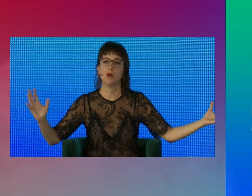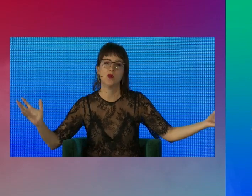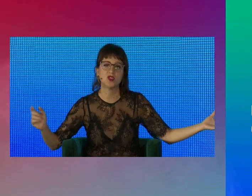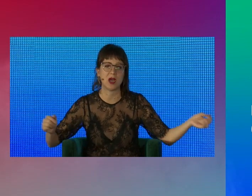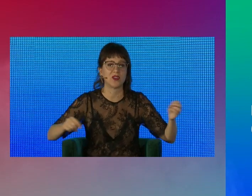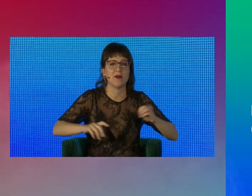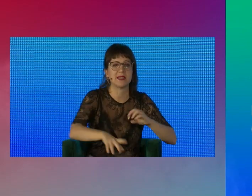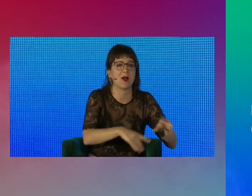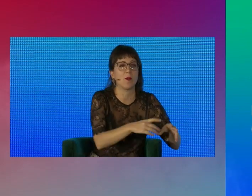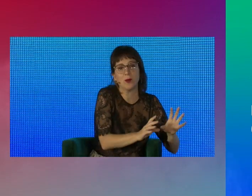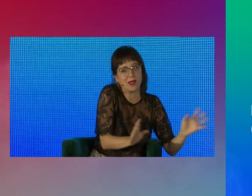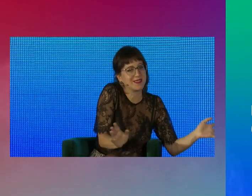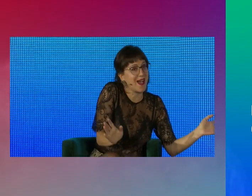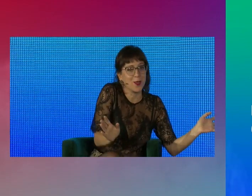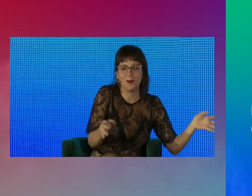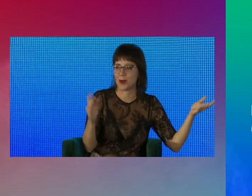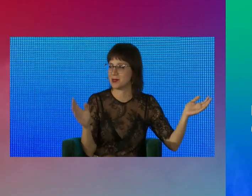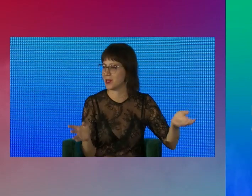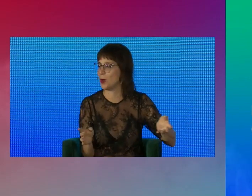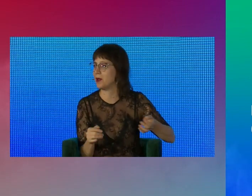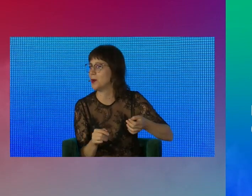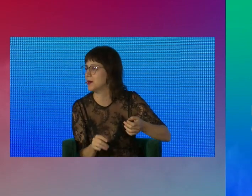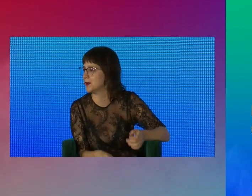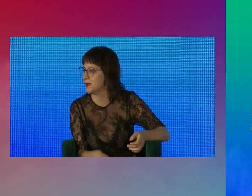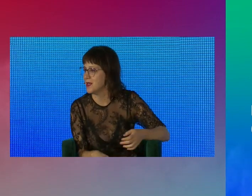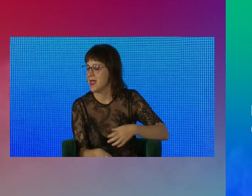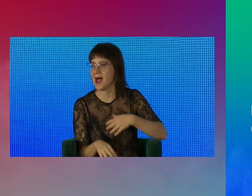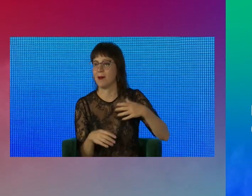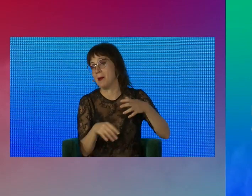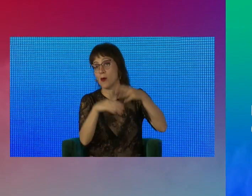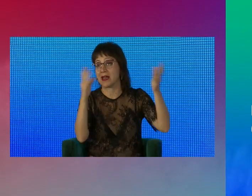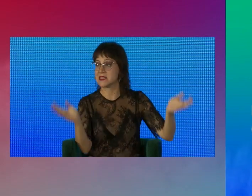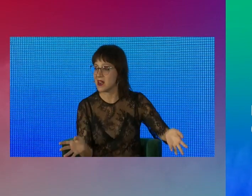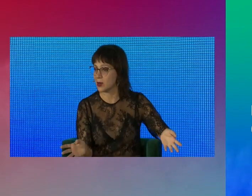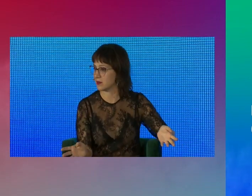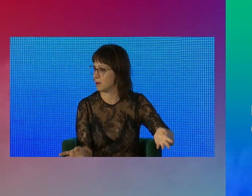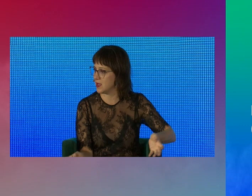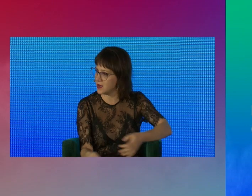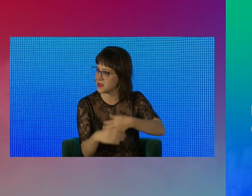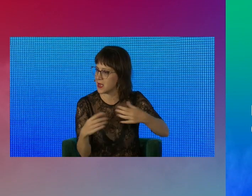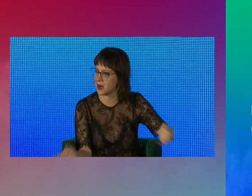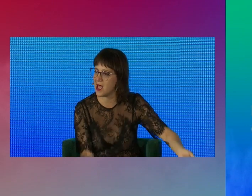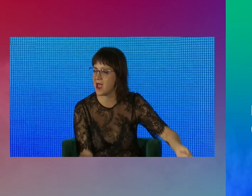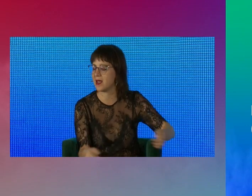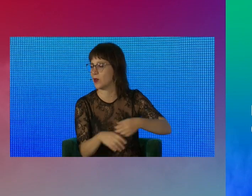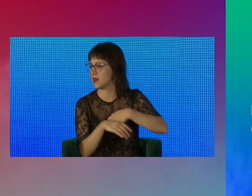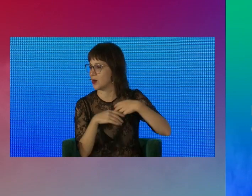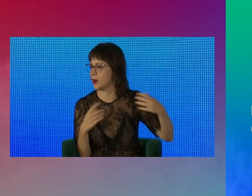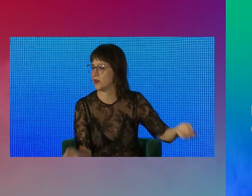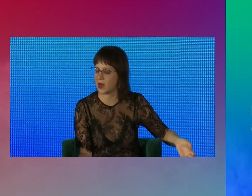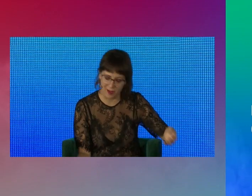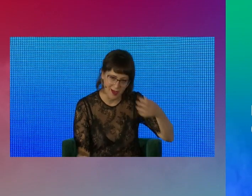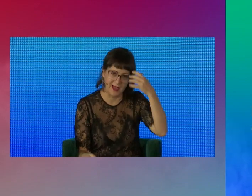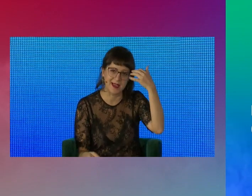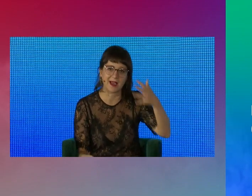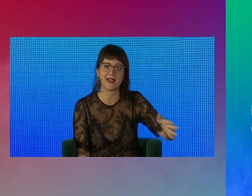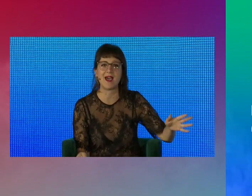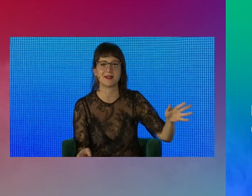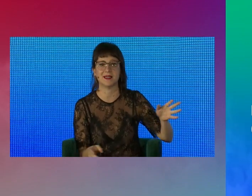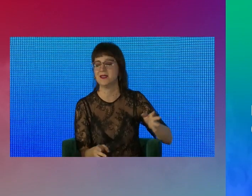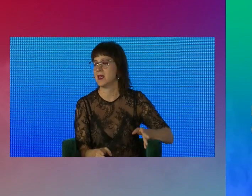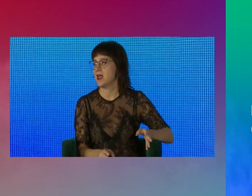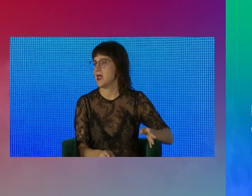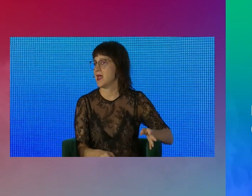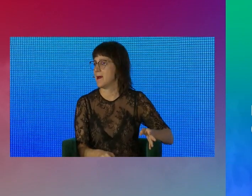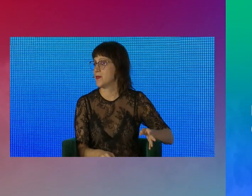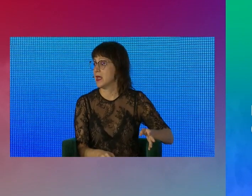entre muchas, otras veces a comer un asado, como hacen los varones, ¿no? A emborracharnos también, y a charlar y a contarnos de nuestras, a hacer